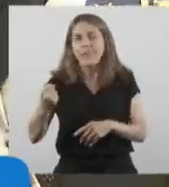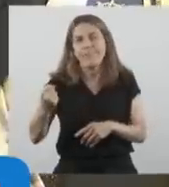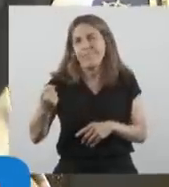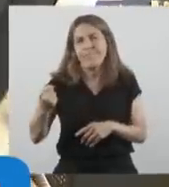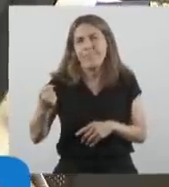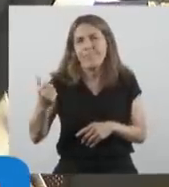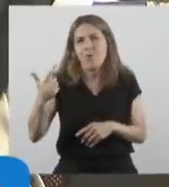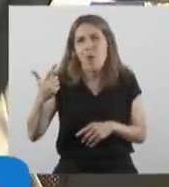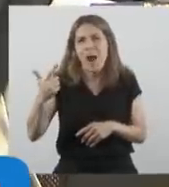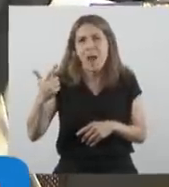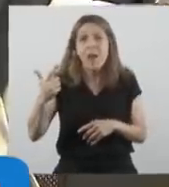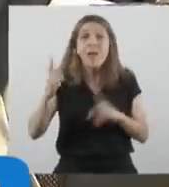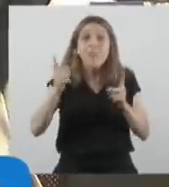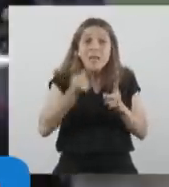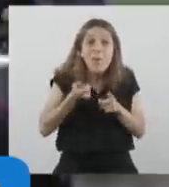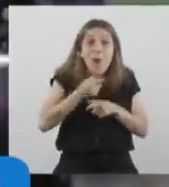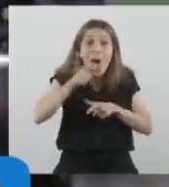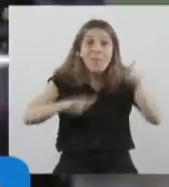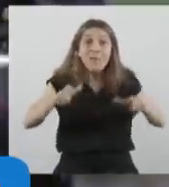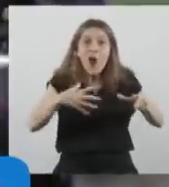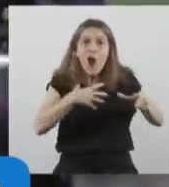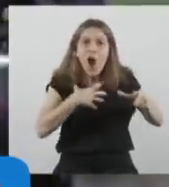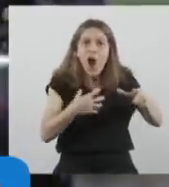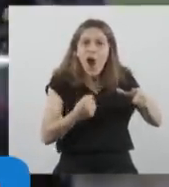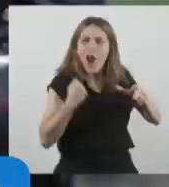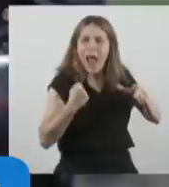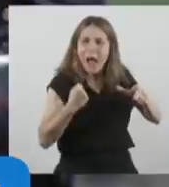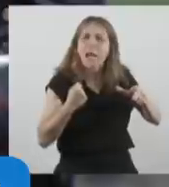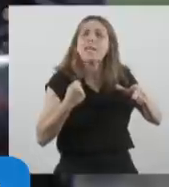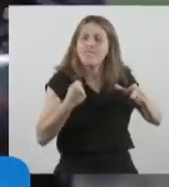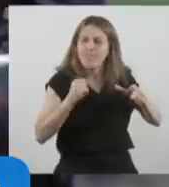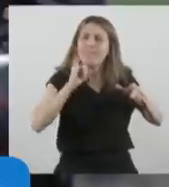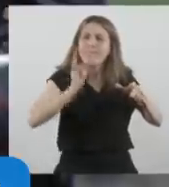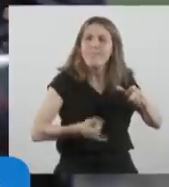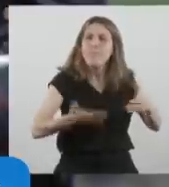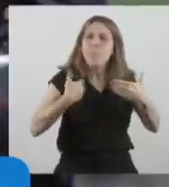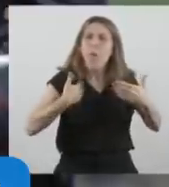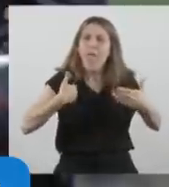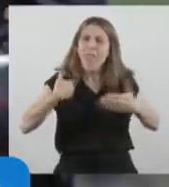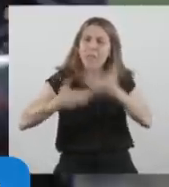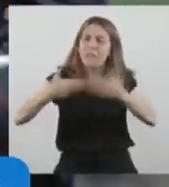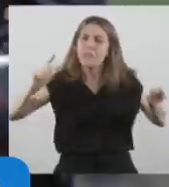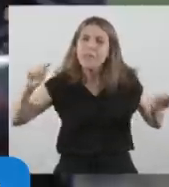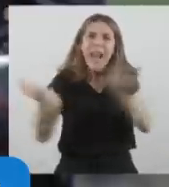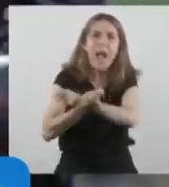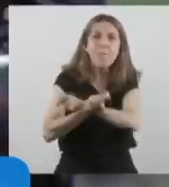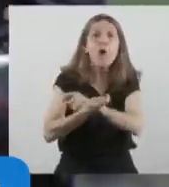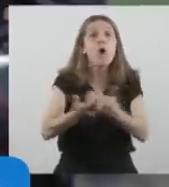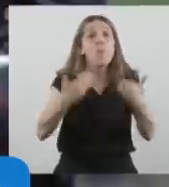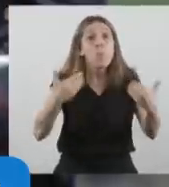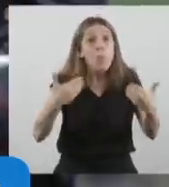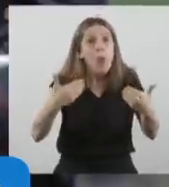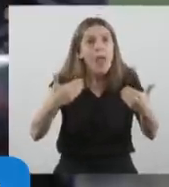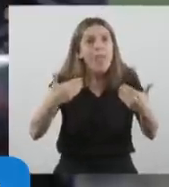pero si el coraje de esos pocos lo que hace posible los grandes cambios lo que hace posible las